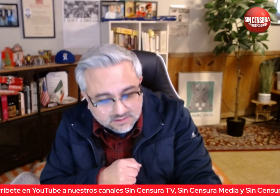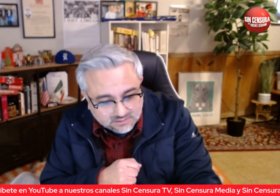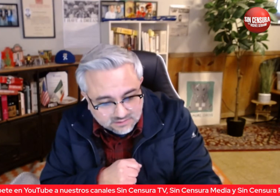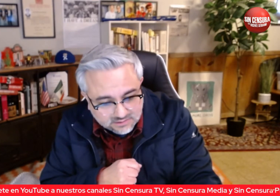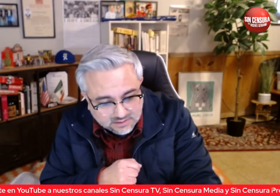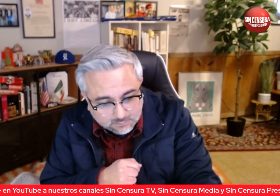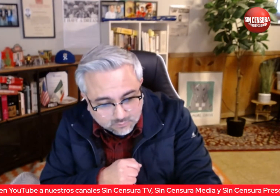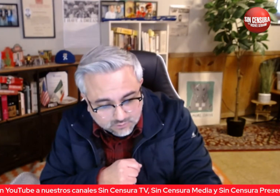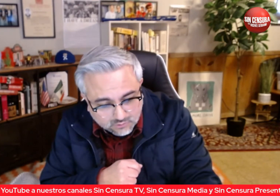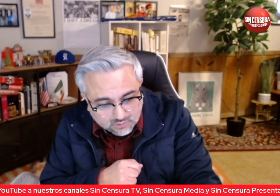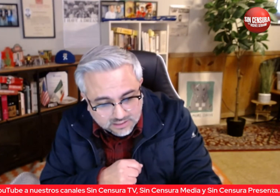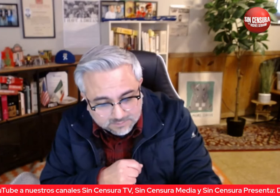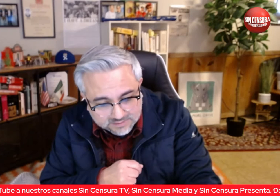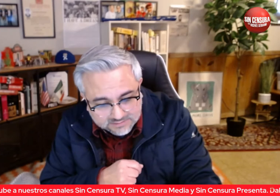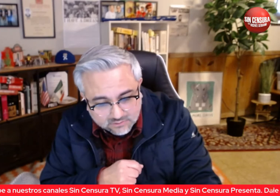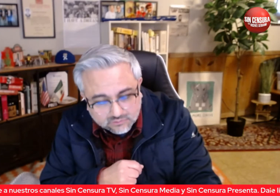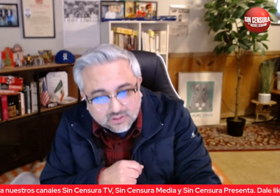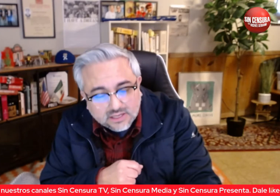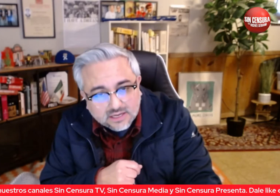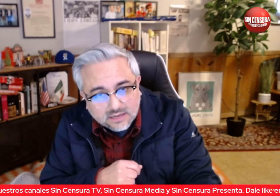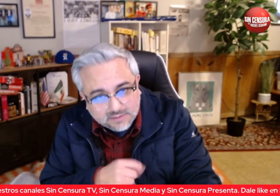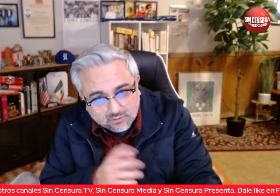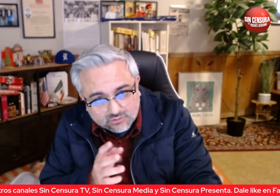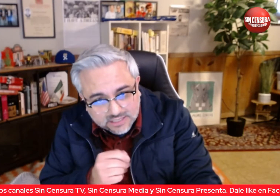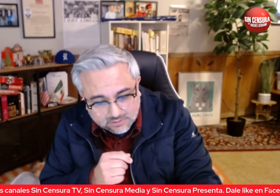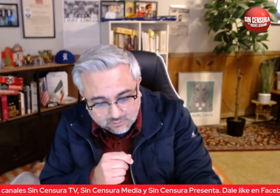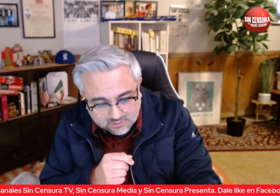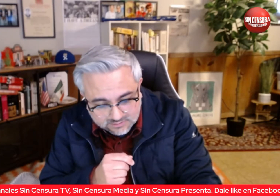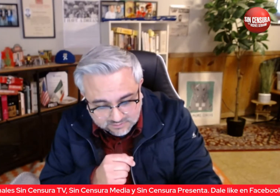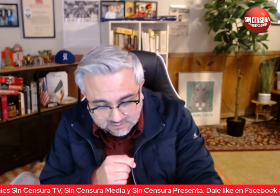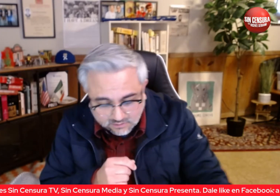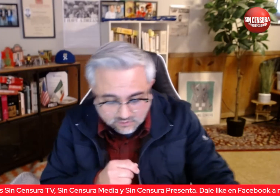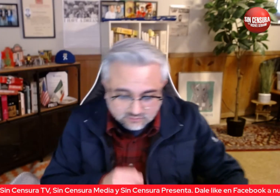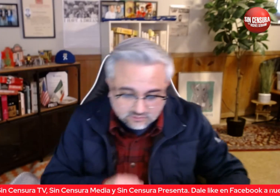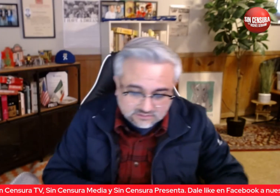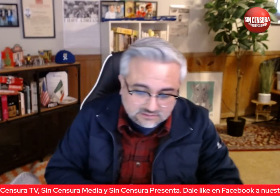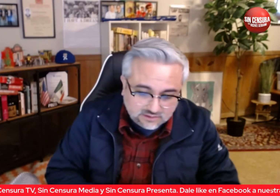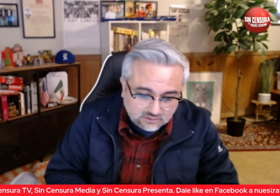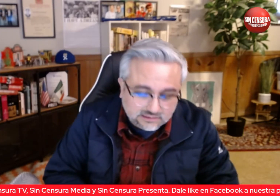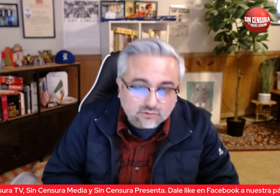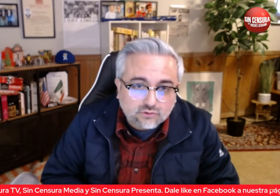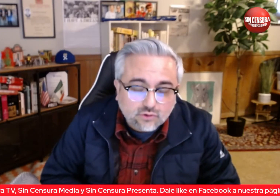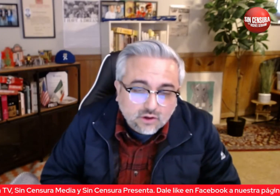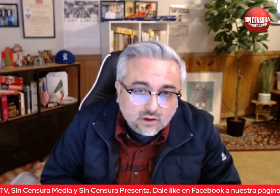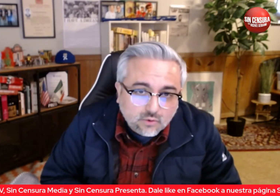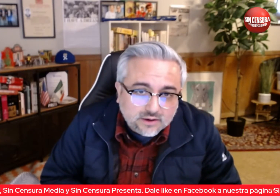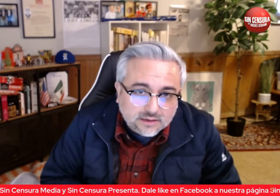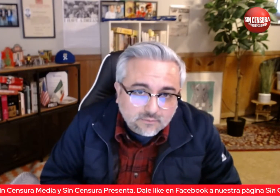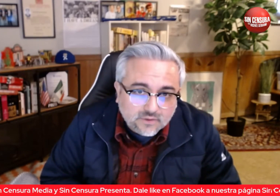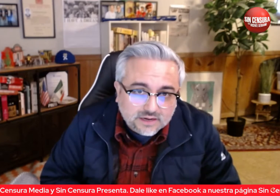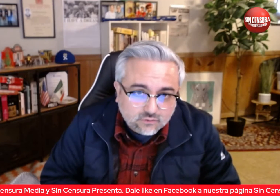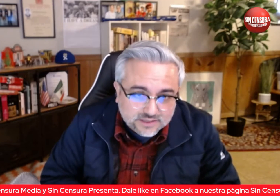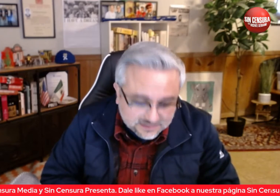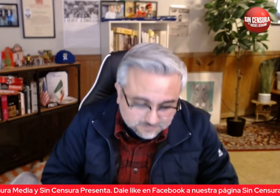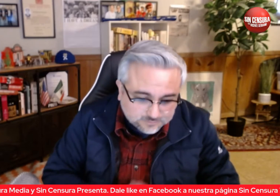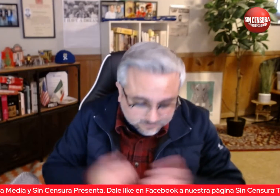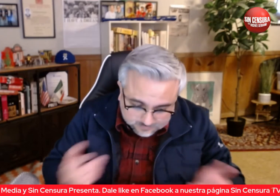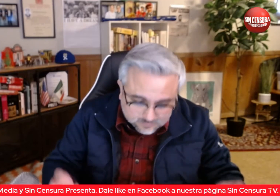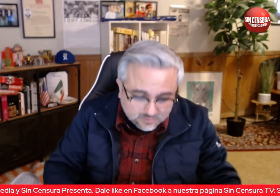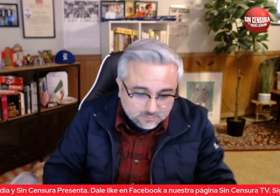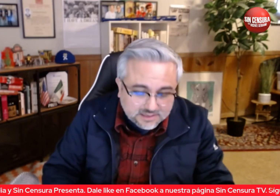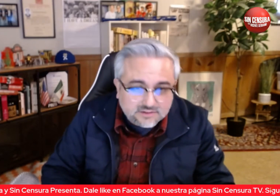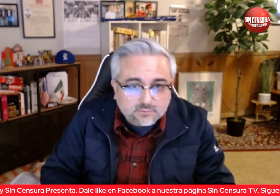aplicación de apoyo a paisanos que habría anunciado el secretario de Relaciones Exteriores, el doctor Juan Ramón de la